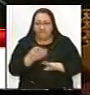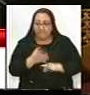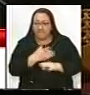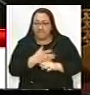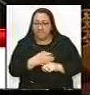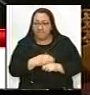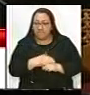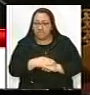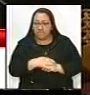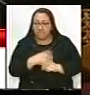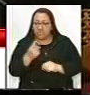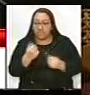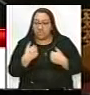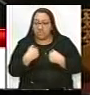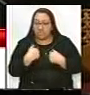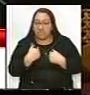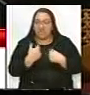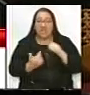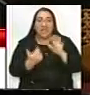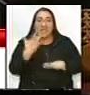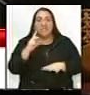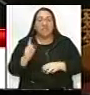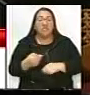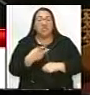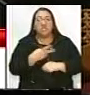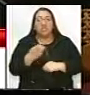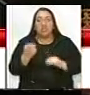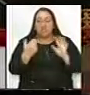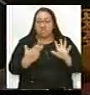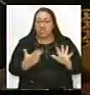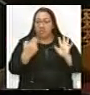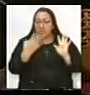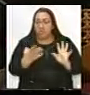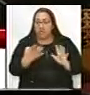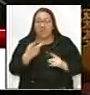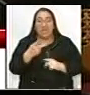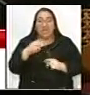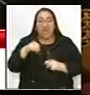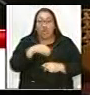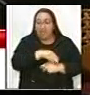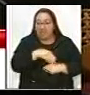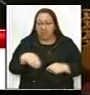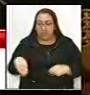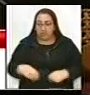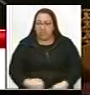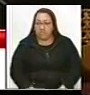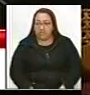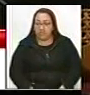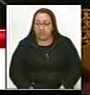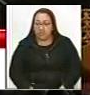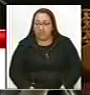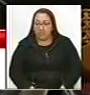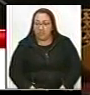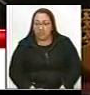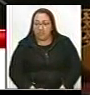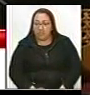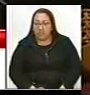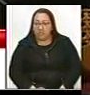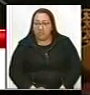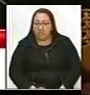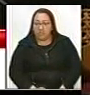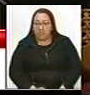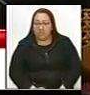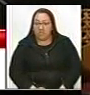suelo tenía 13 mil 289 kilómetros de fibra óptica la vida